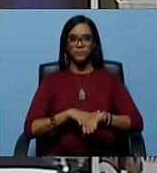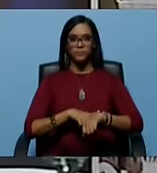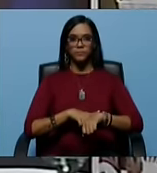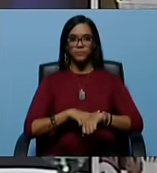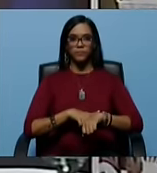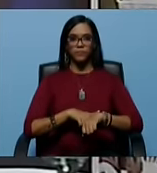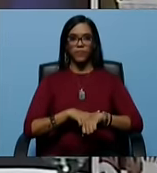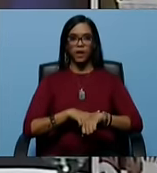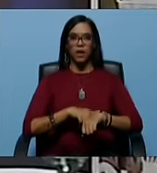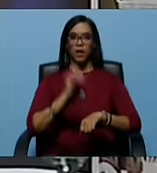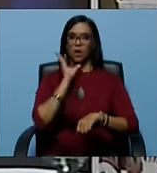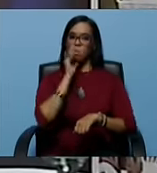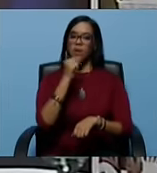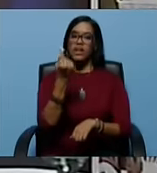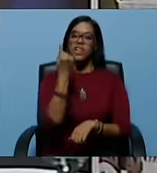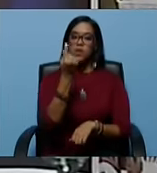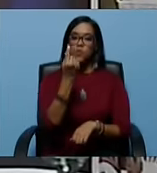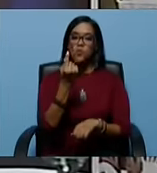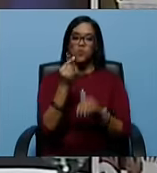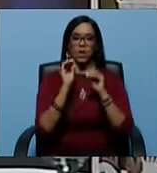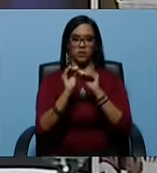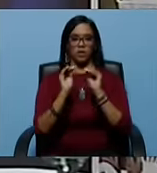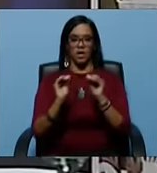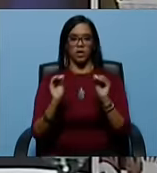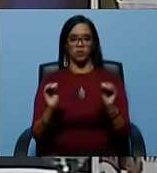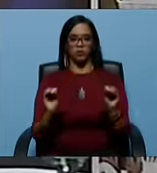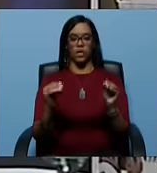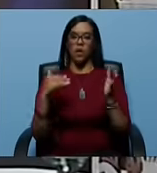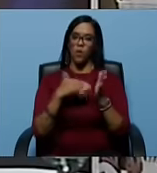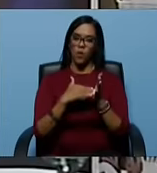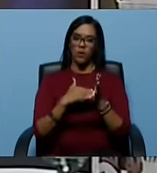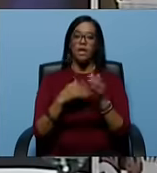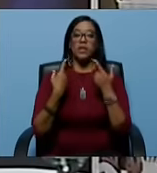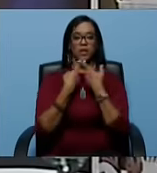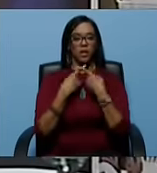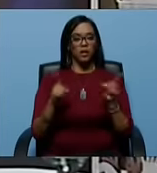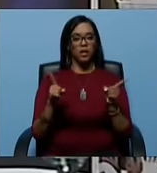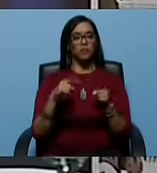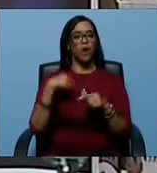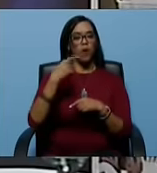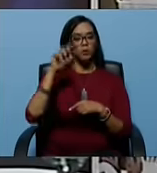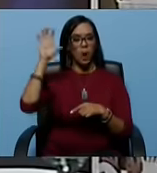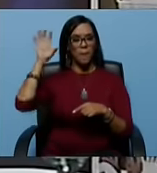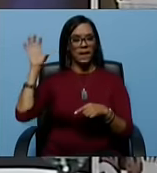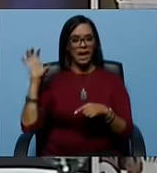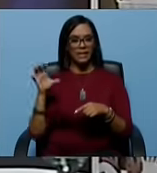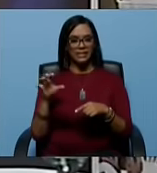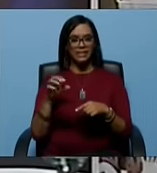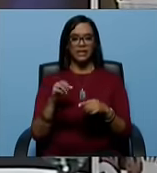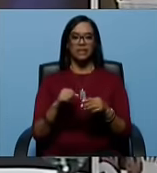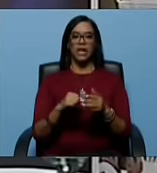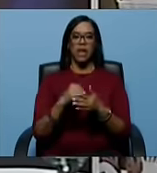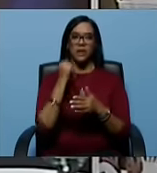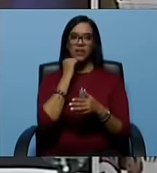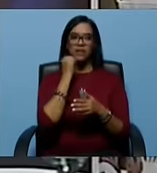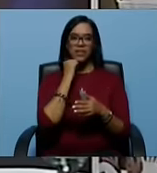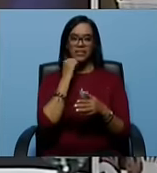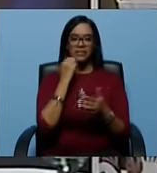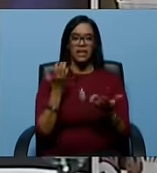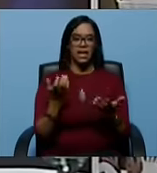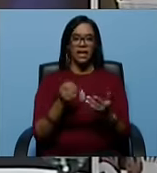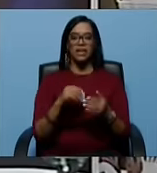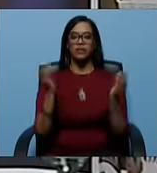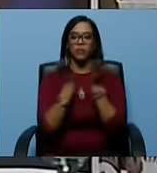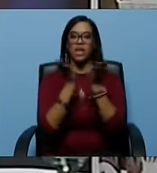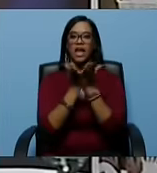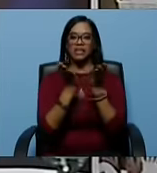No hay ni una sola denuncia contra distintos otros países que salen a manifestar estudiantes, por ejemplo, qué sé yo, en Chile,